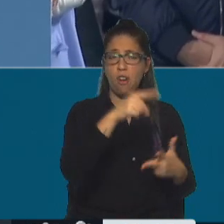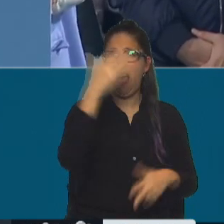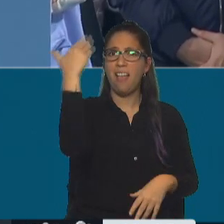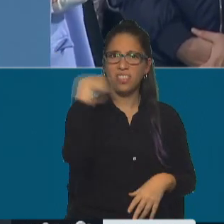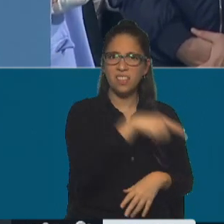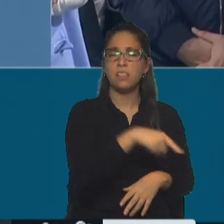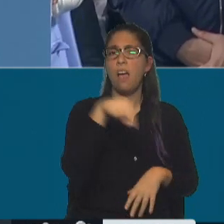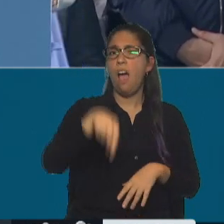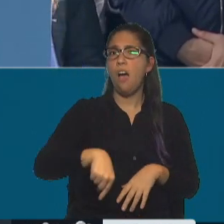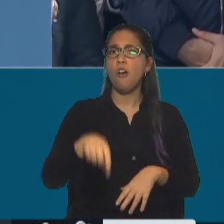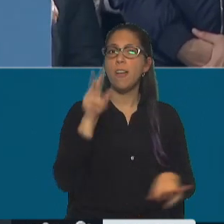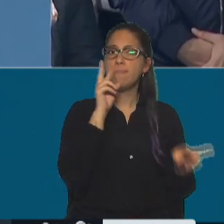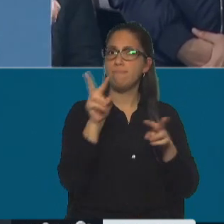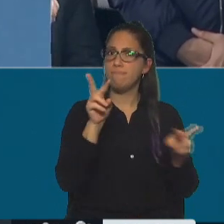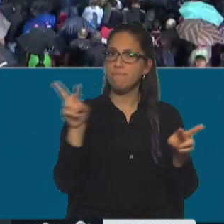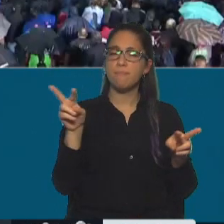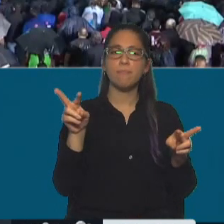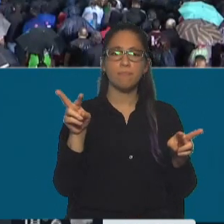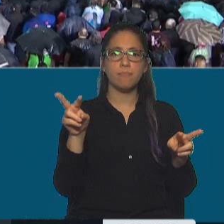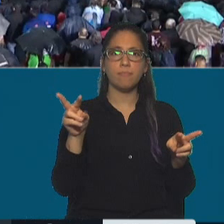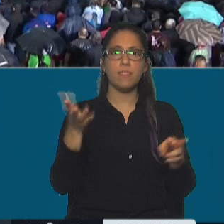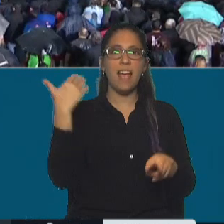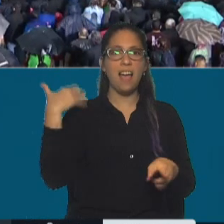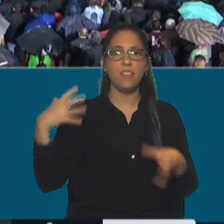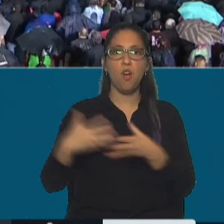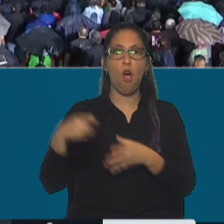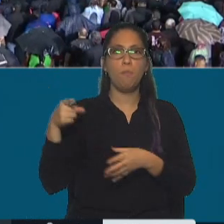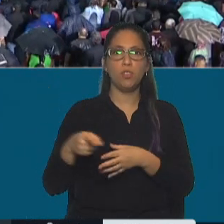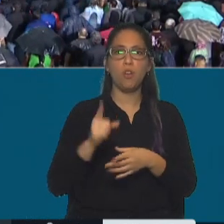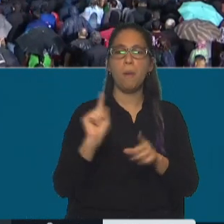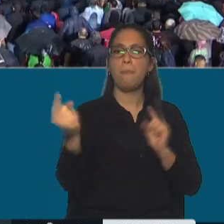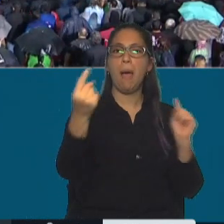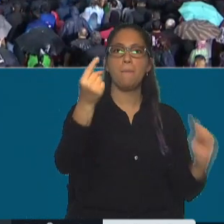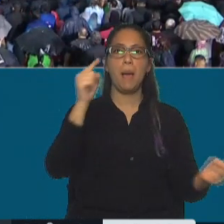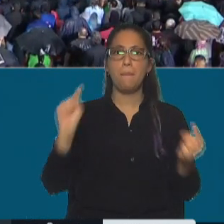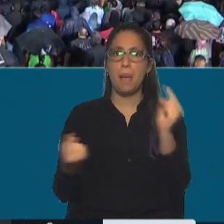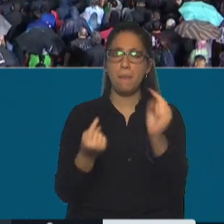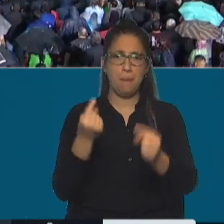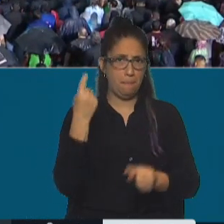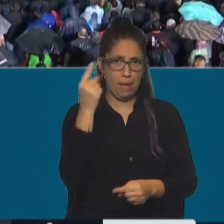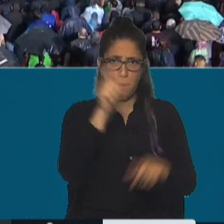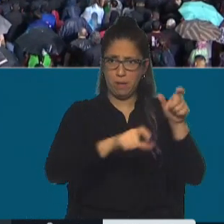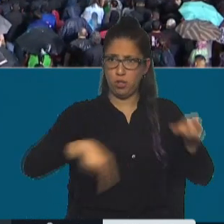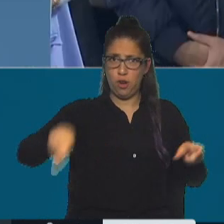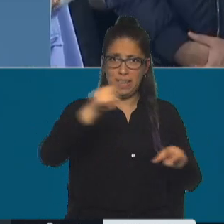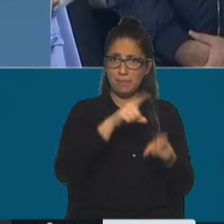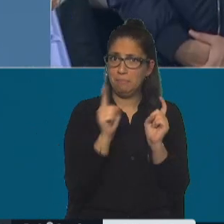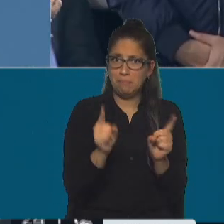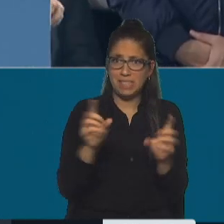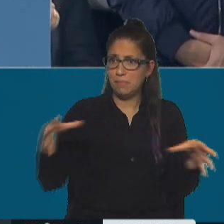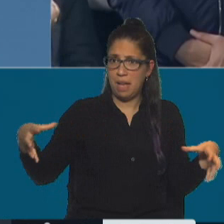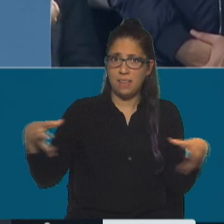estamos de alguna manera también viendo que, bueno, había una oposición desorganizada, pero que tenía los mismos actores que hoy ponen sobre la mesa